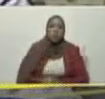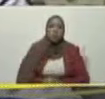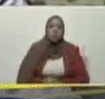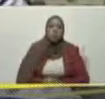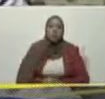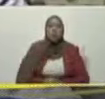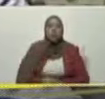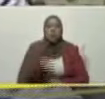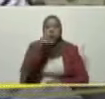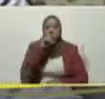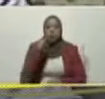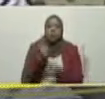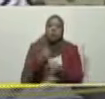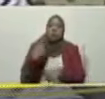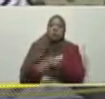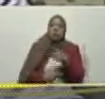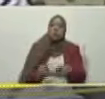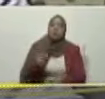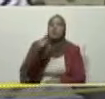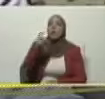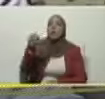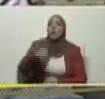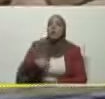Falta mucho por hacer.